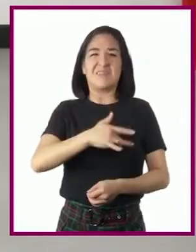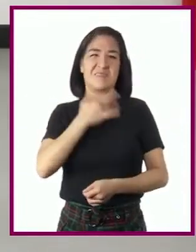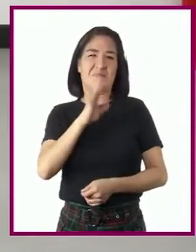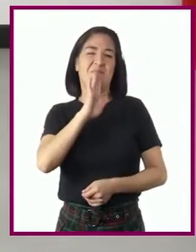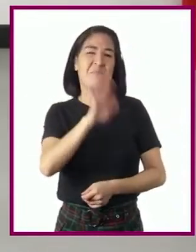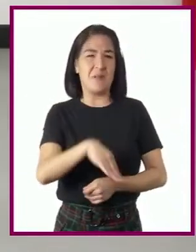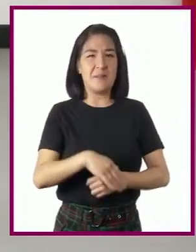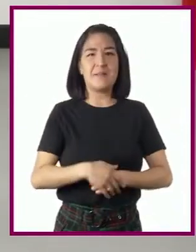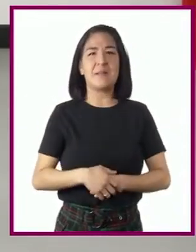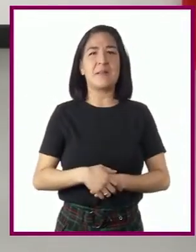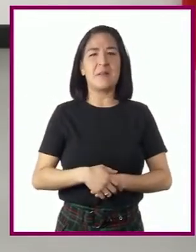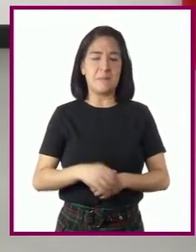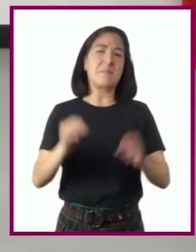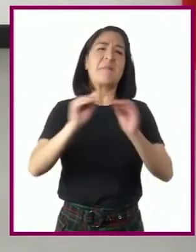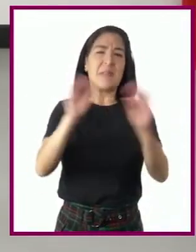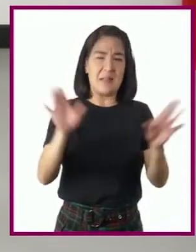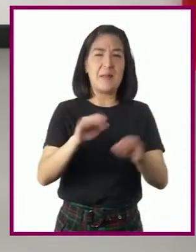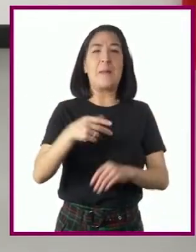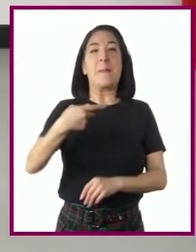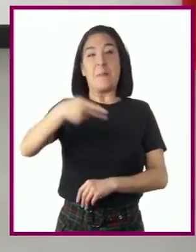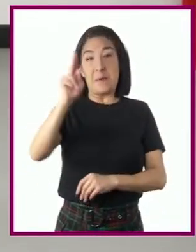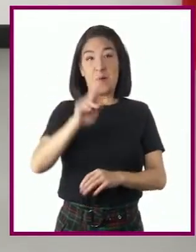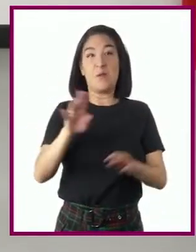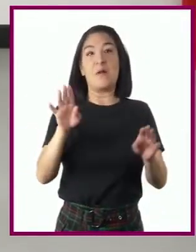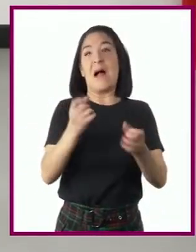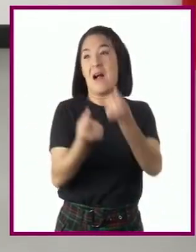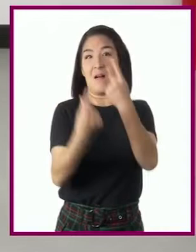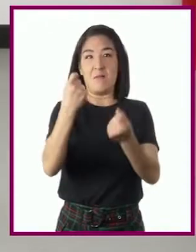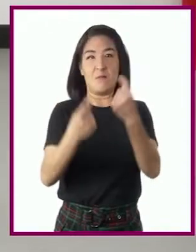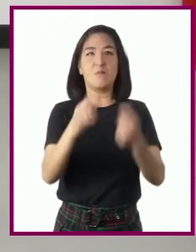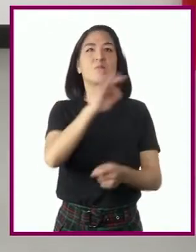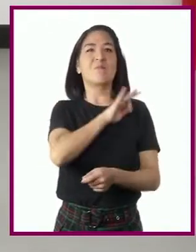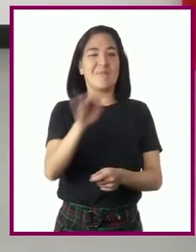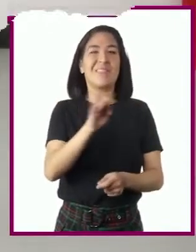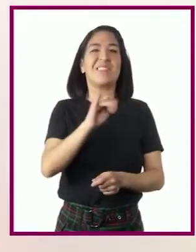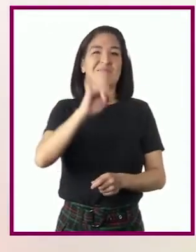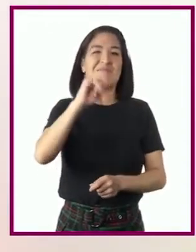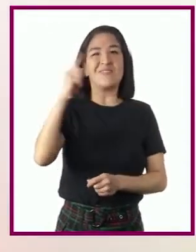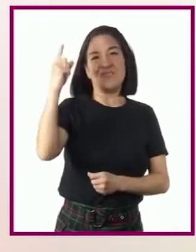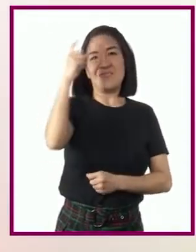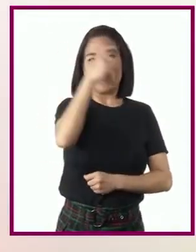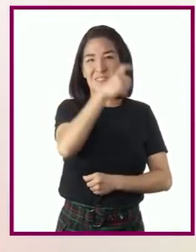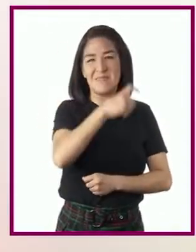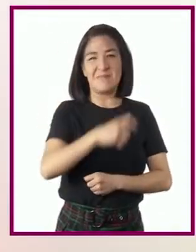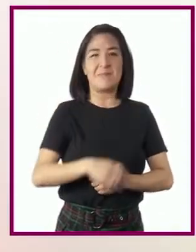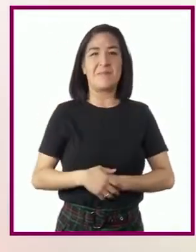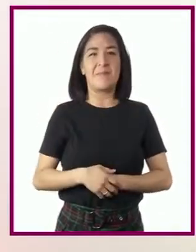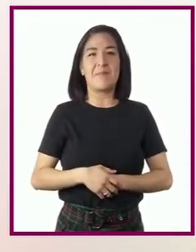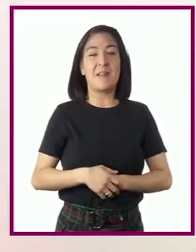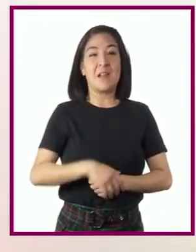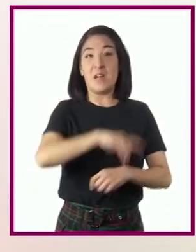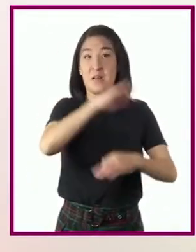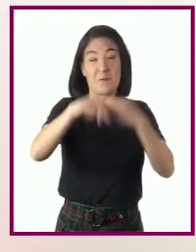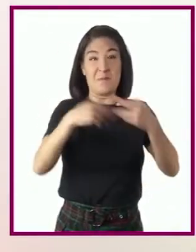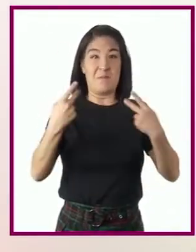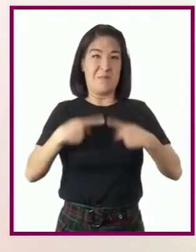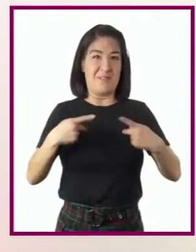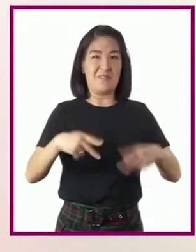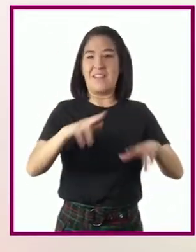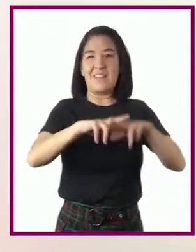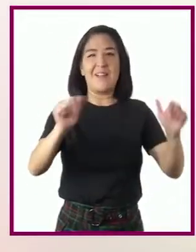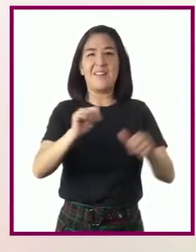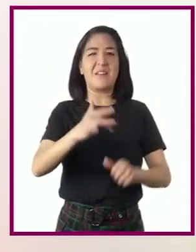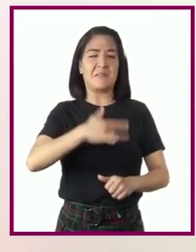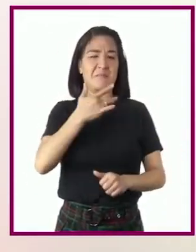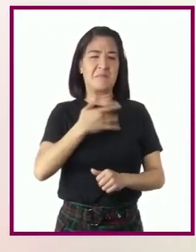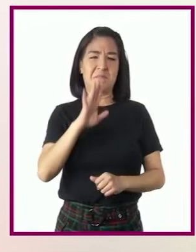Claro, aunque ciertamente es algo que para algunos puede ser difícil. A nadie le gusta sentirse mal y